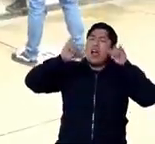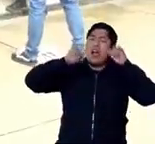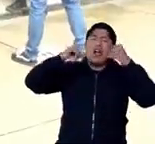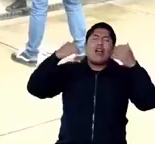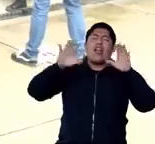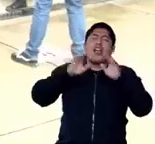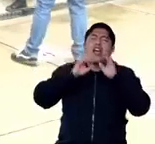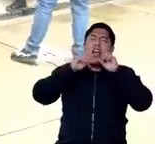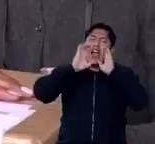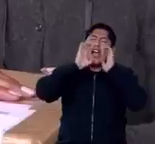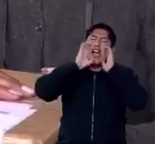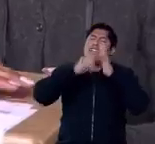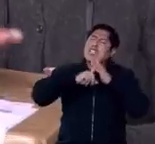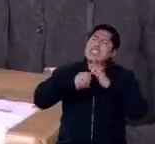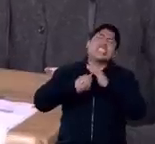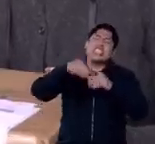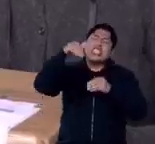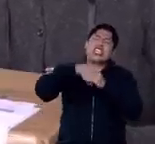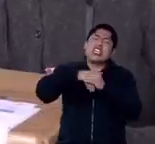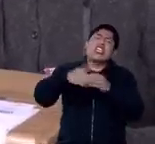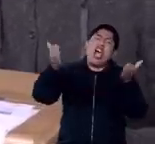y exclamar en voz alta: